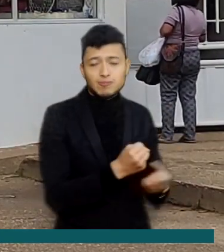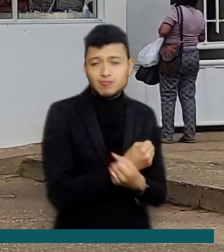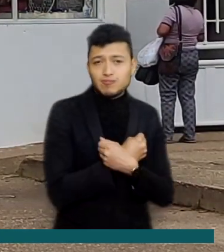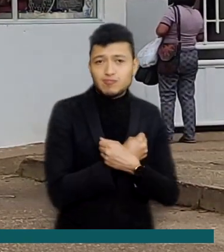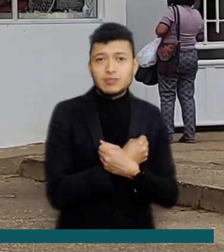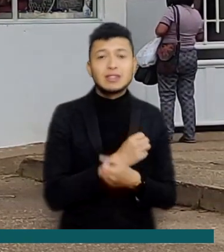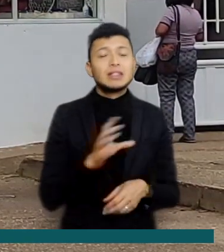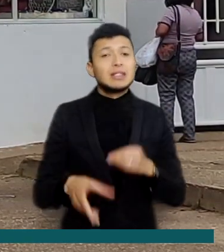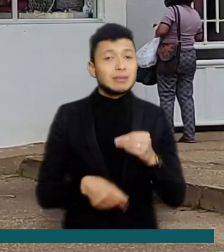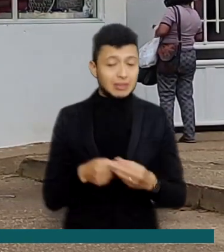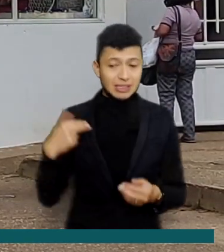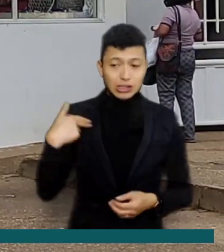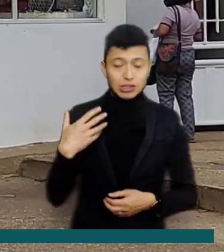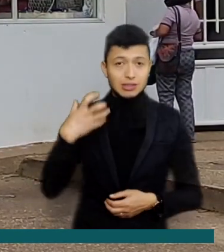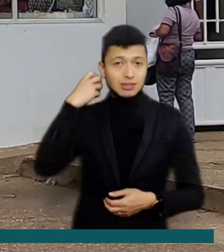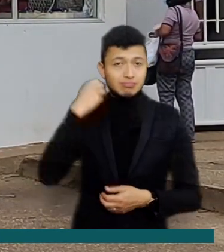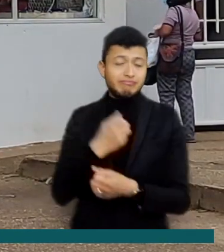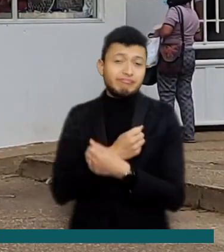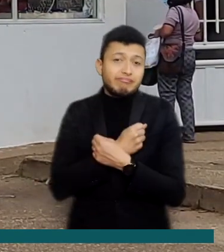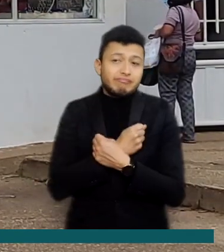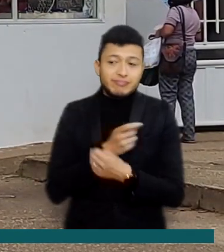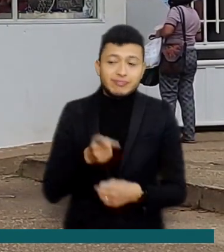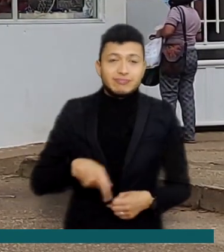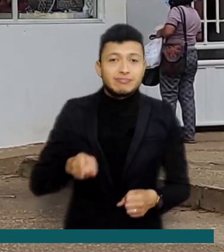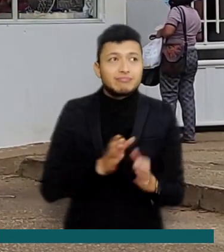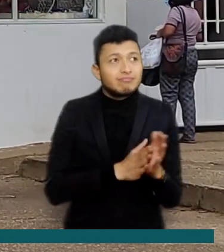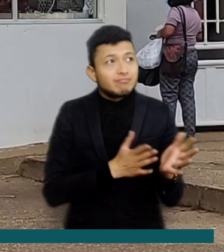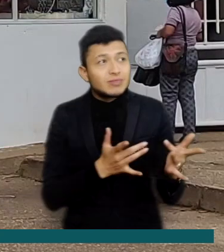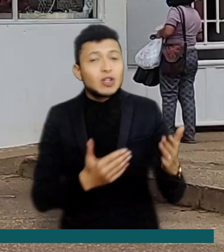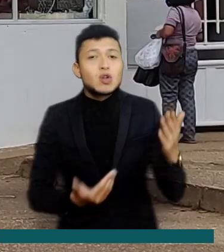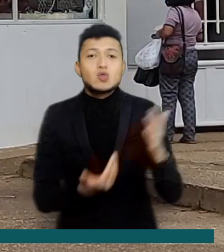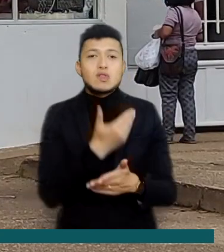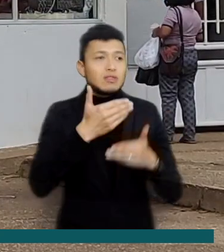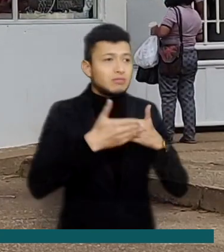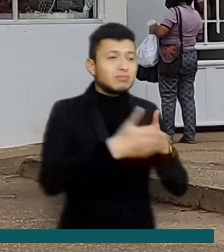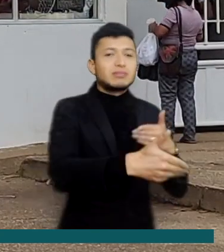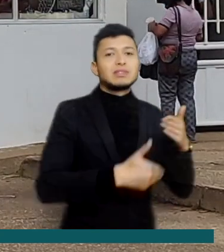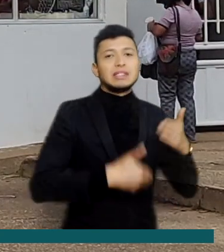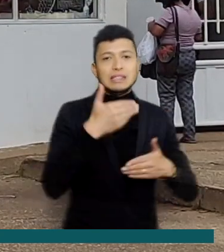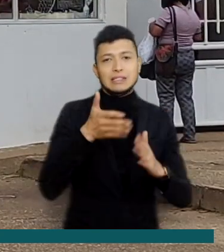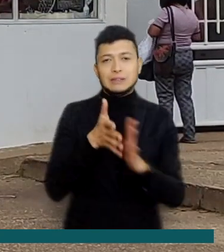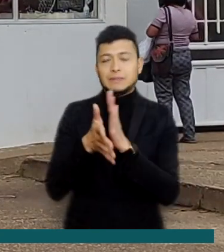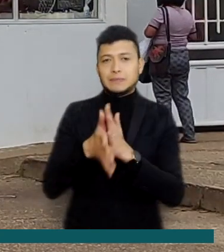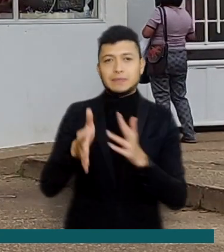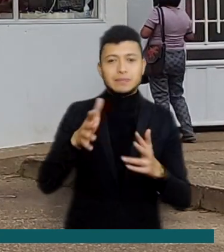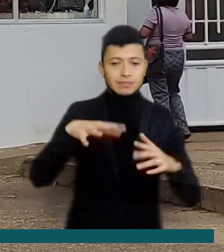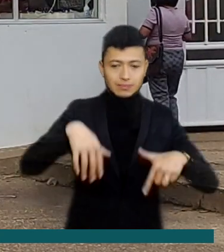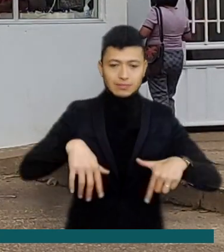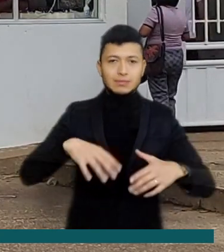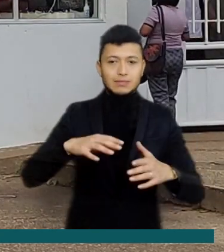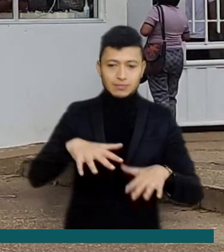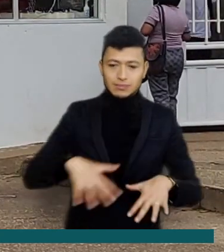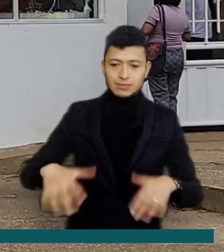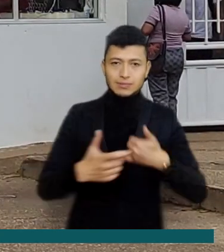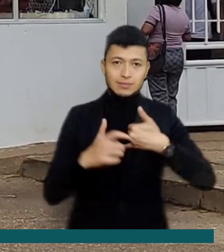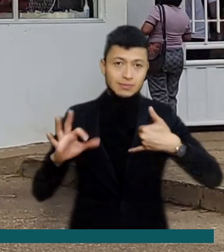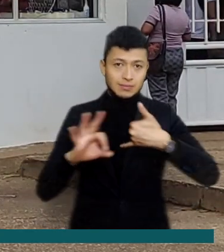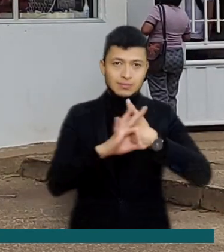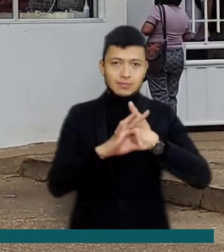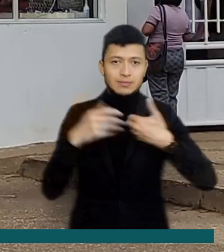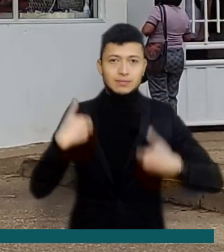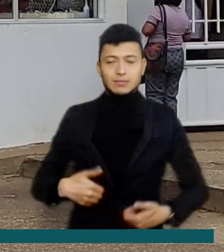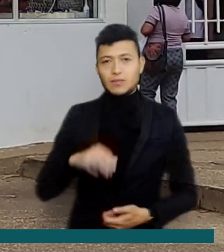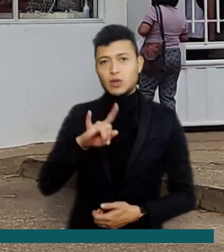También es una historia de amor y de la esperanza que representan los nuevos inicios. Desde San José del Guaviare, informó Julio